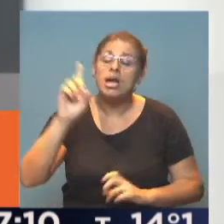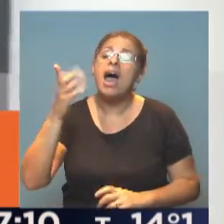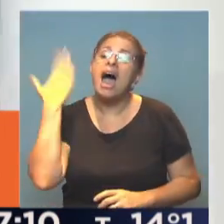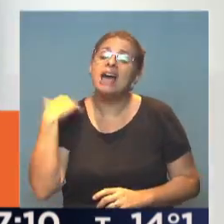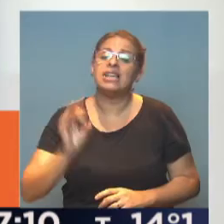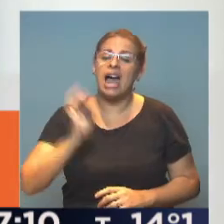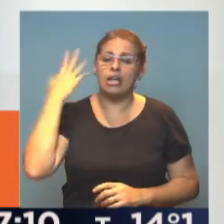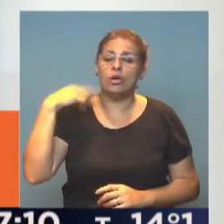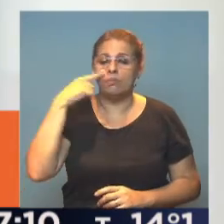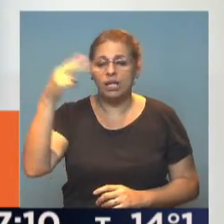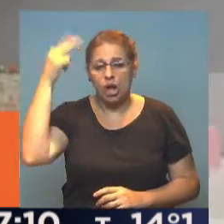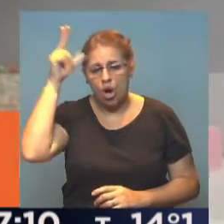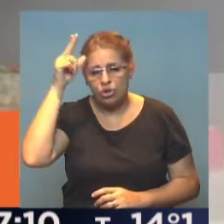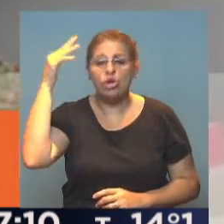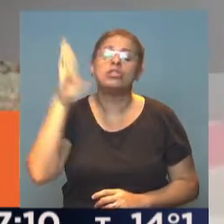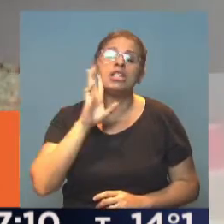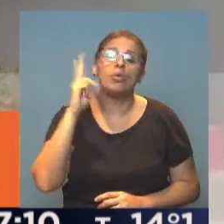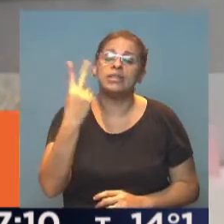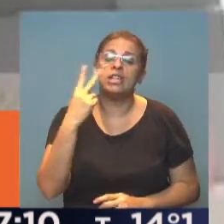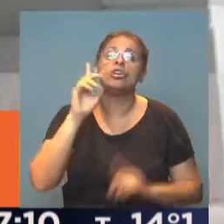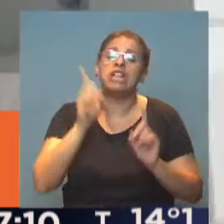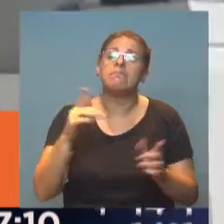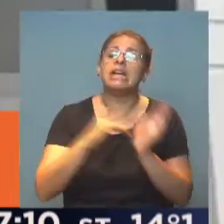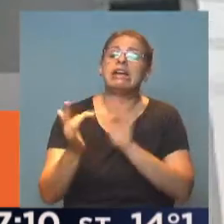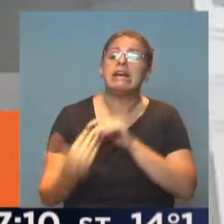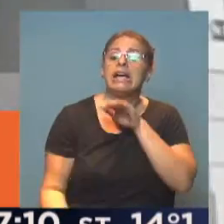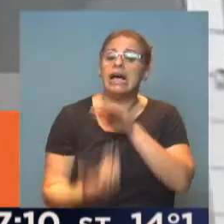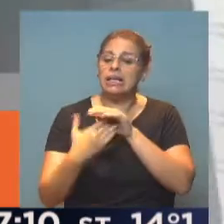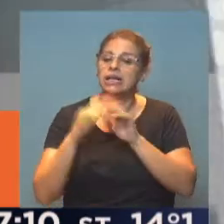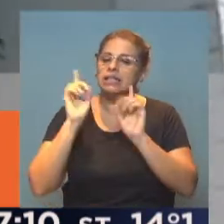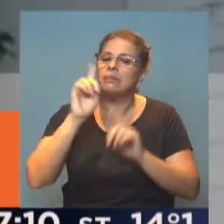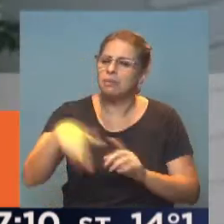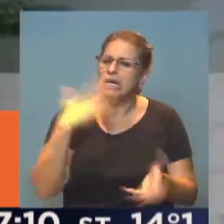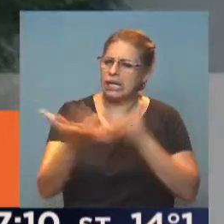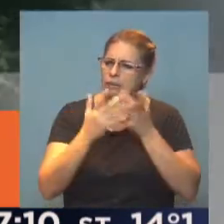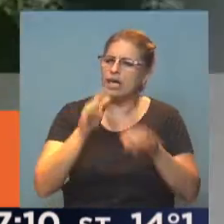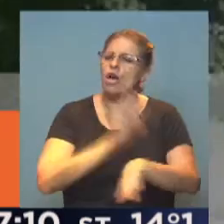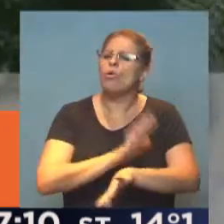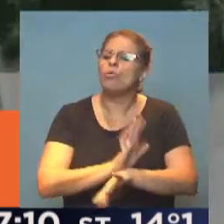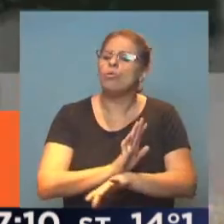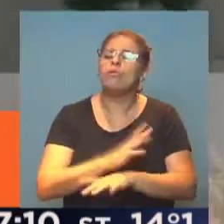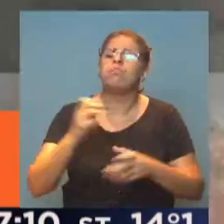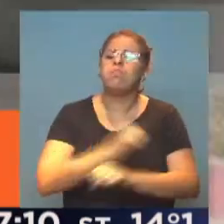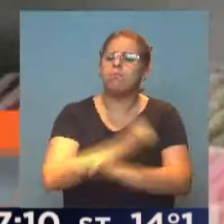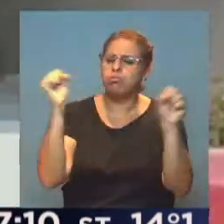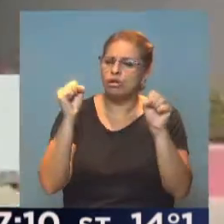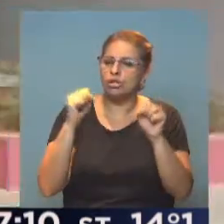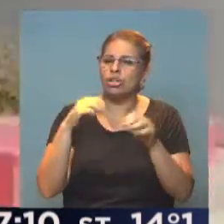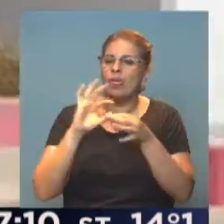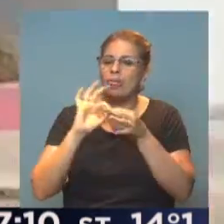en 1852, cuando resultó quemada debido a la explosión de un arsenal aledaño al templo.